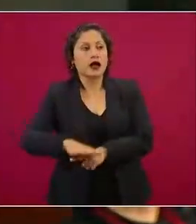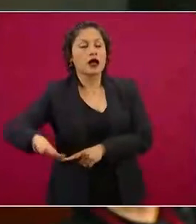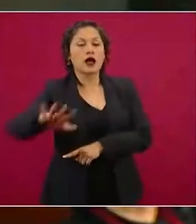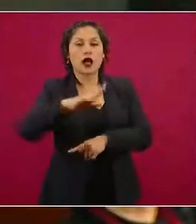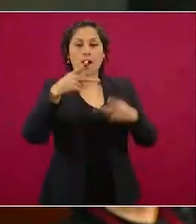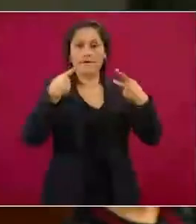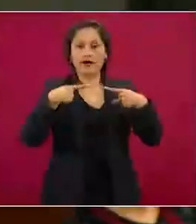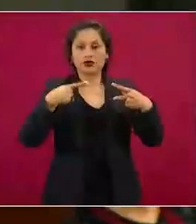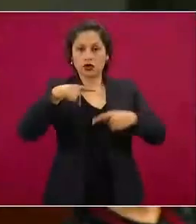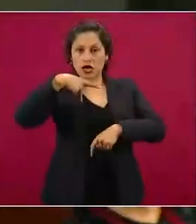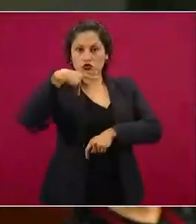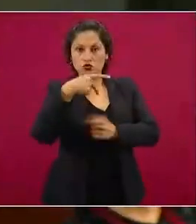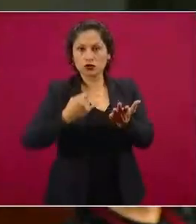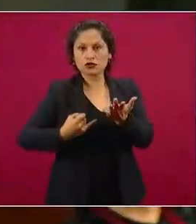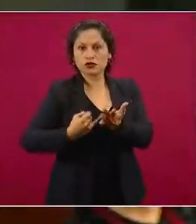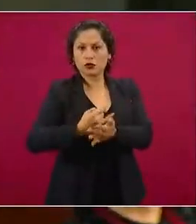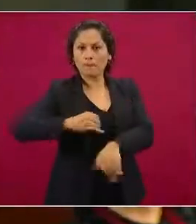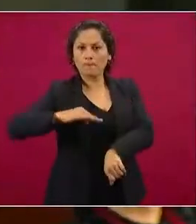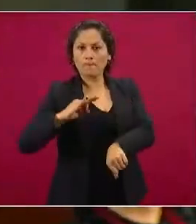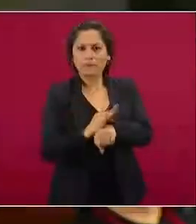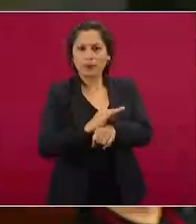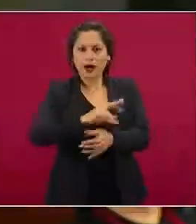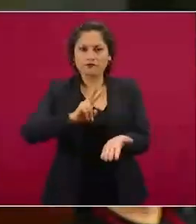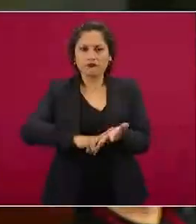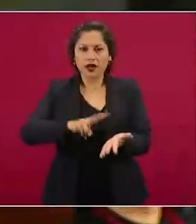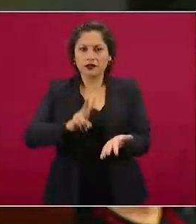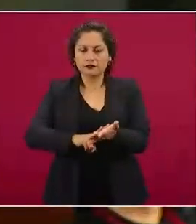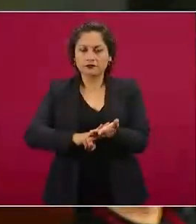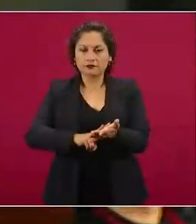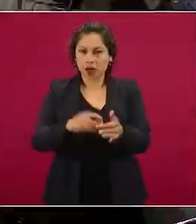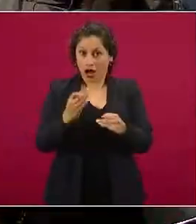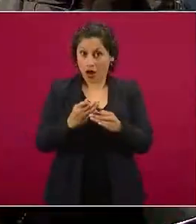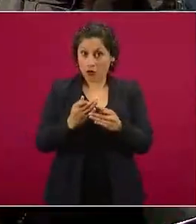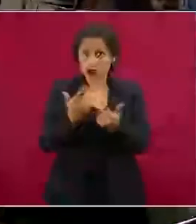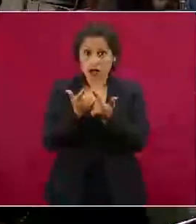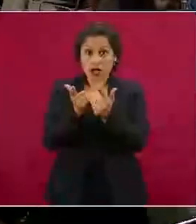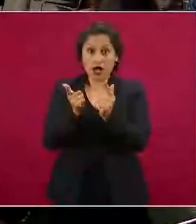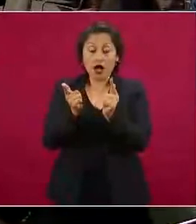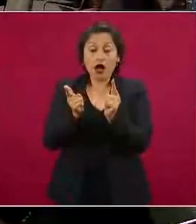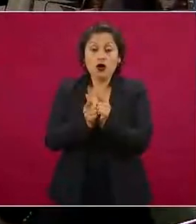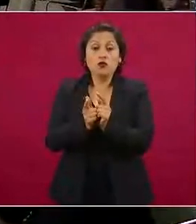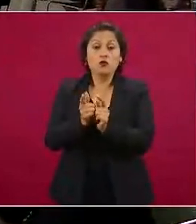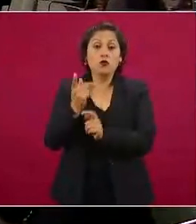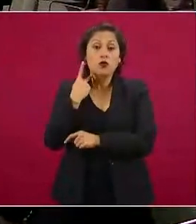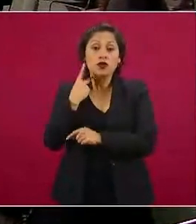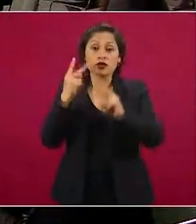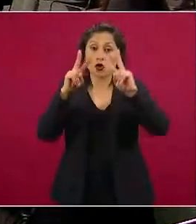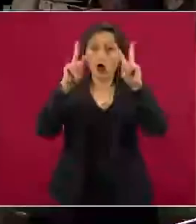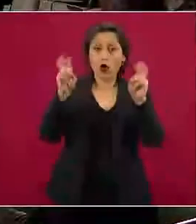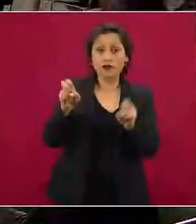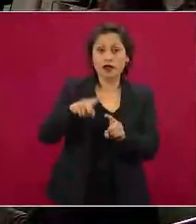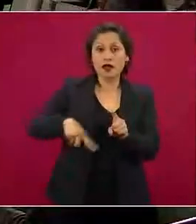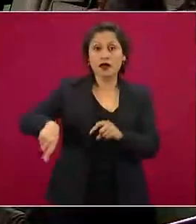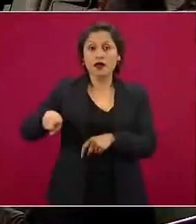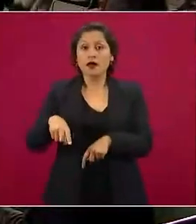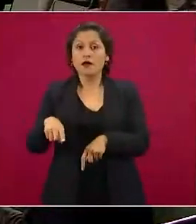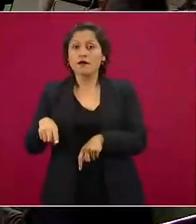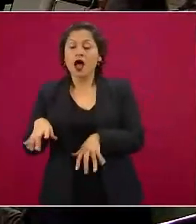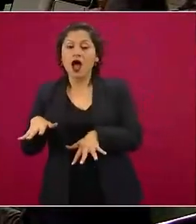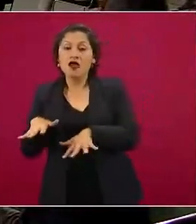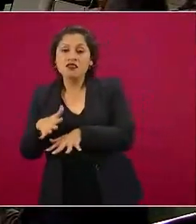usted comentó, olvidar esta política popular y verdaderamente que la sociedad elija.